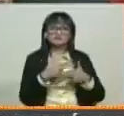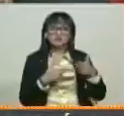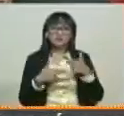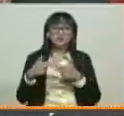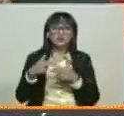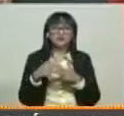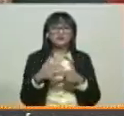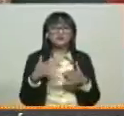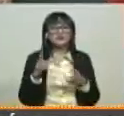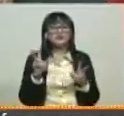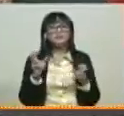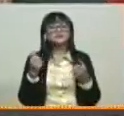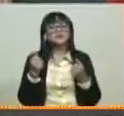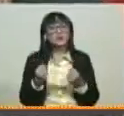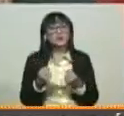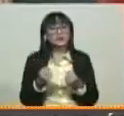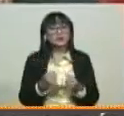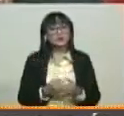de la seguridad.